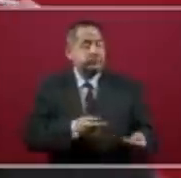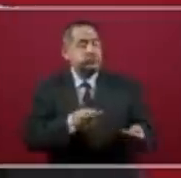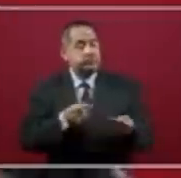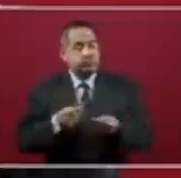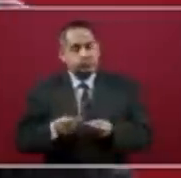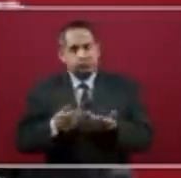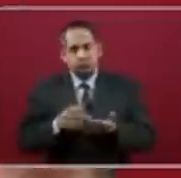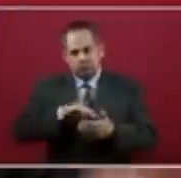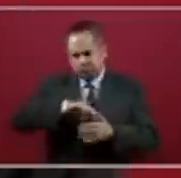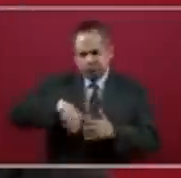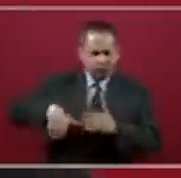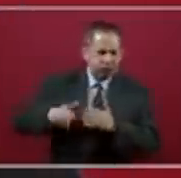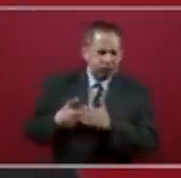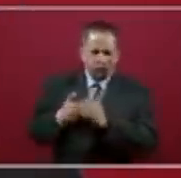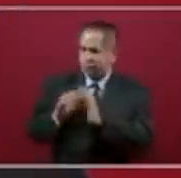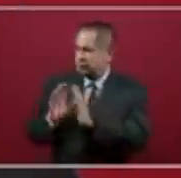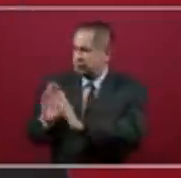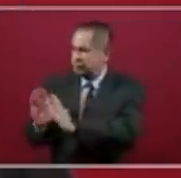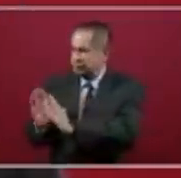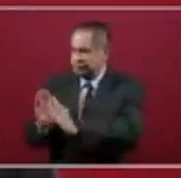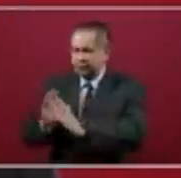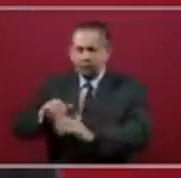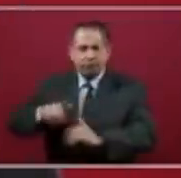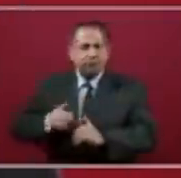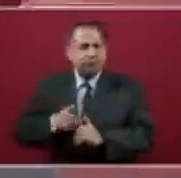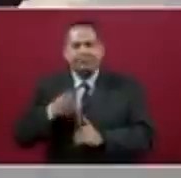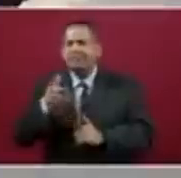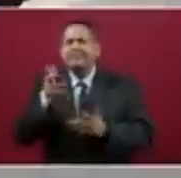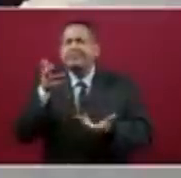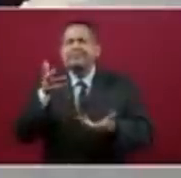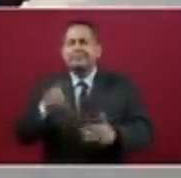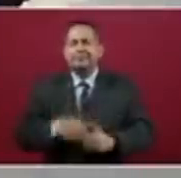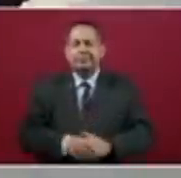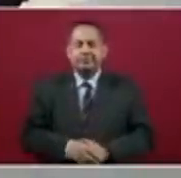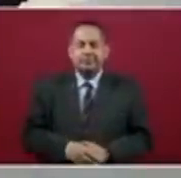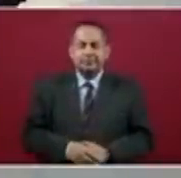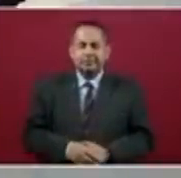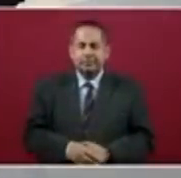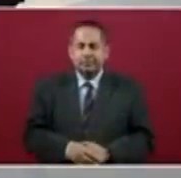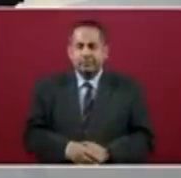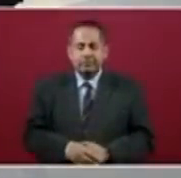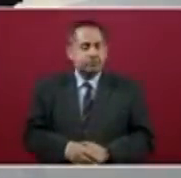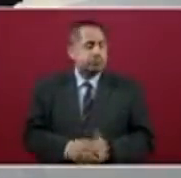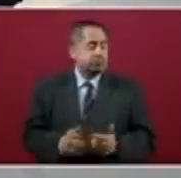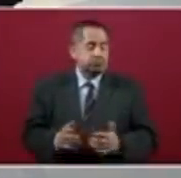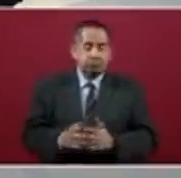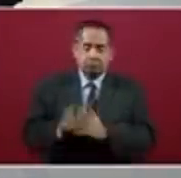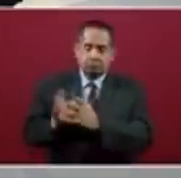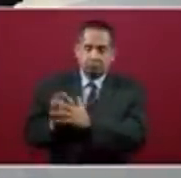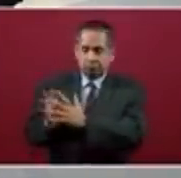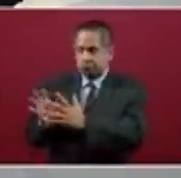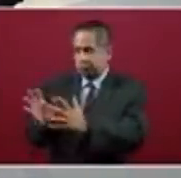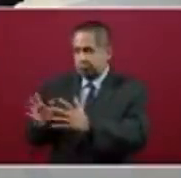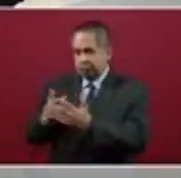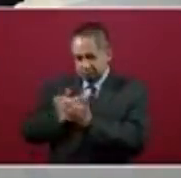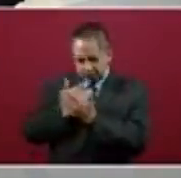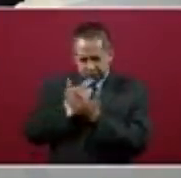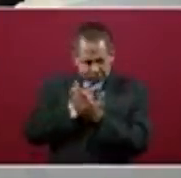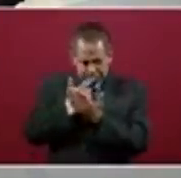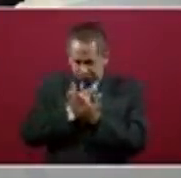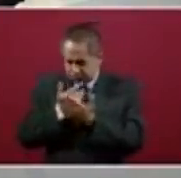pues sí, los estoy guardando todos. ¿Y qué va a hacer? ¿Tiene pues ahí vamos a inventariarlos o algo, ¿no?